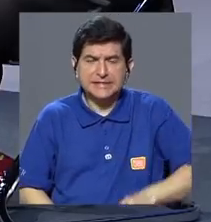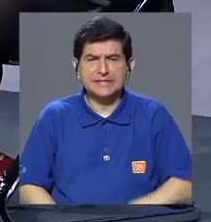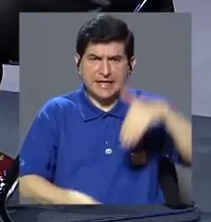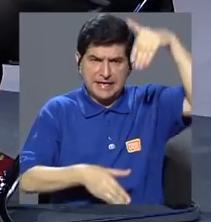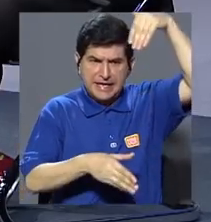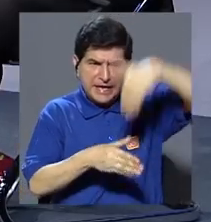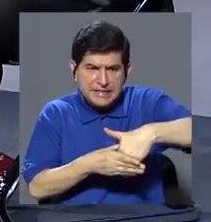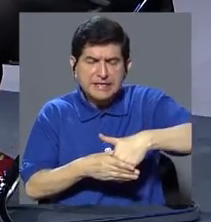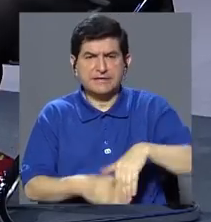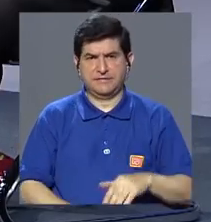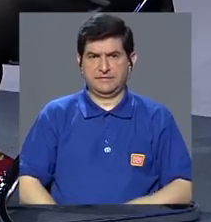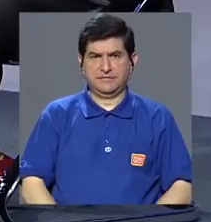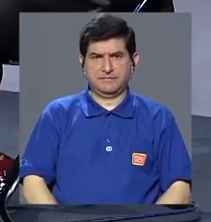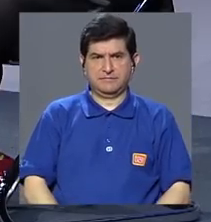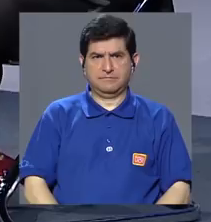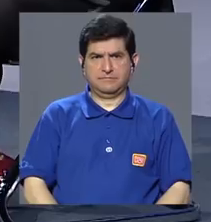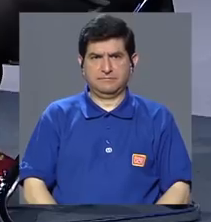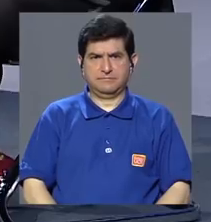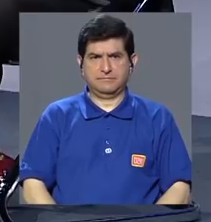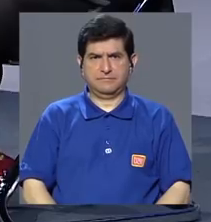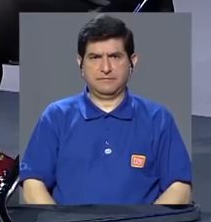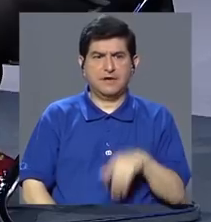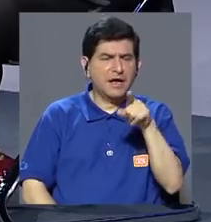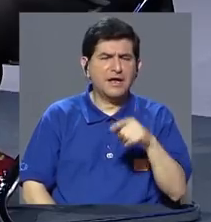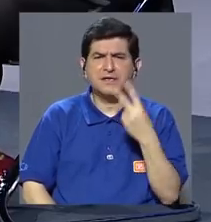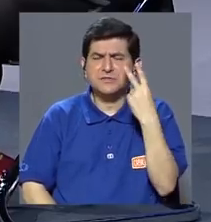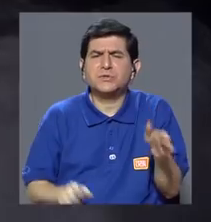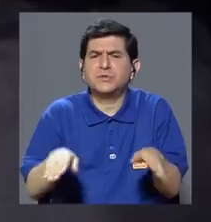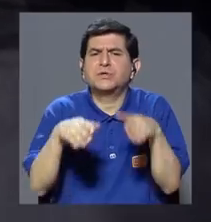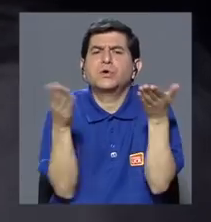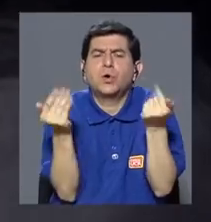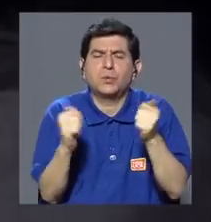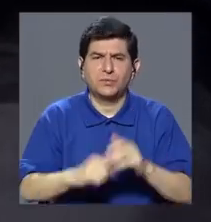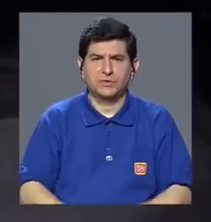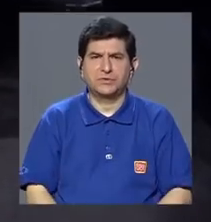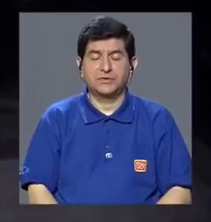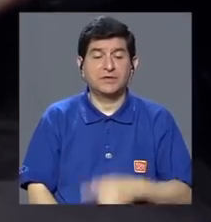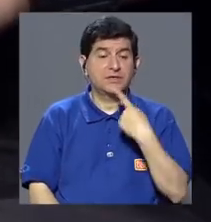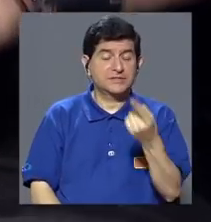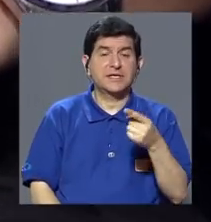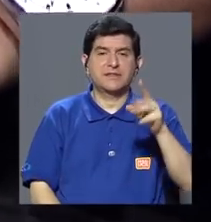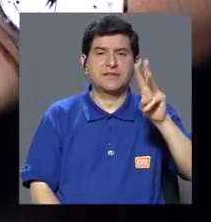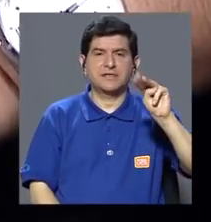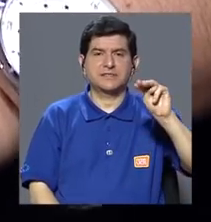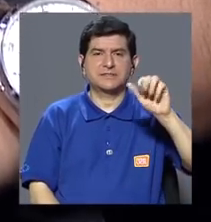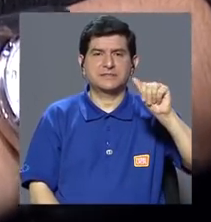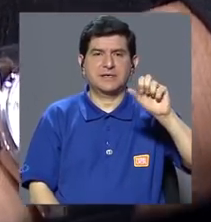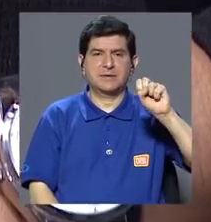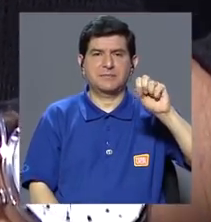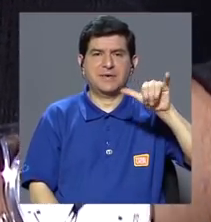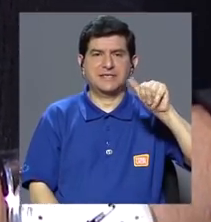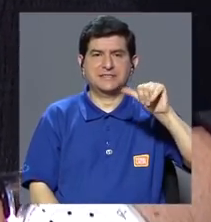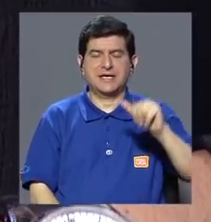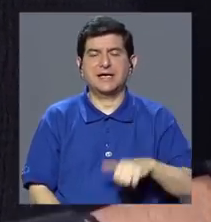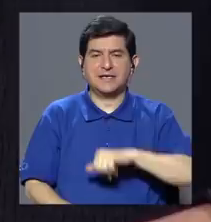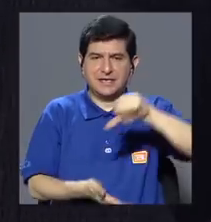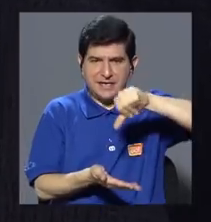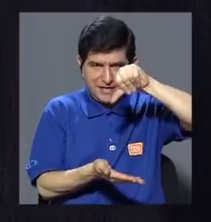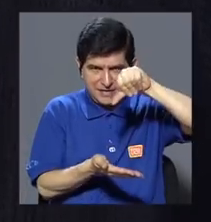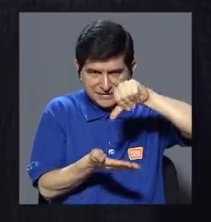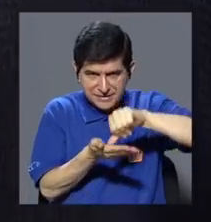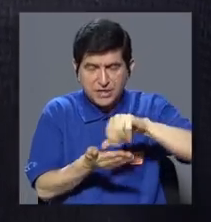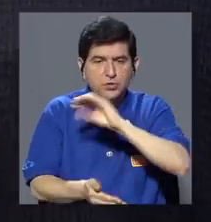intervención de algún modo como como vengas ustedes se dice que más allá es el corazón de nicaragua monimbó